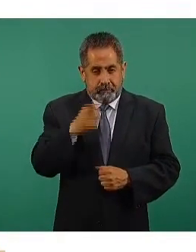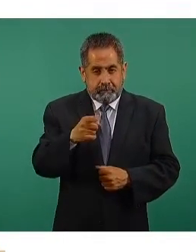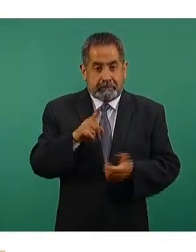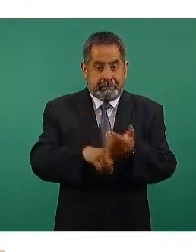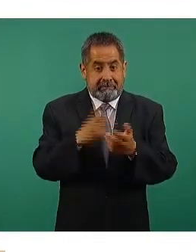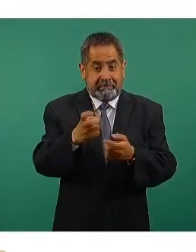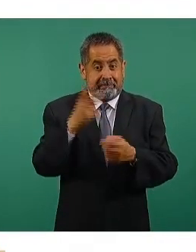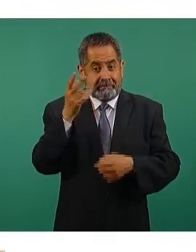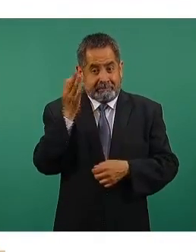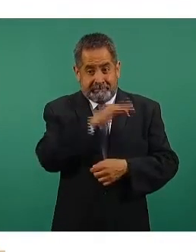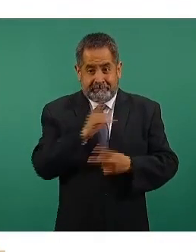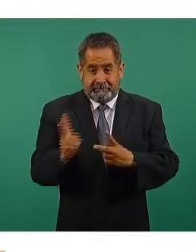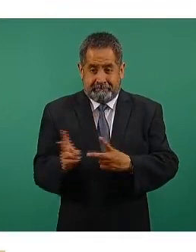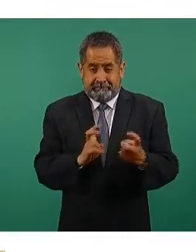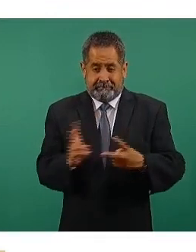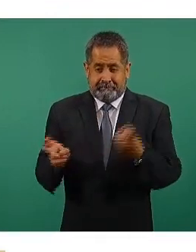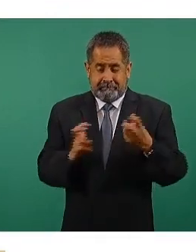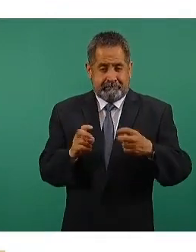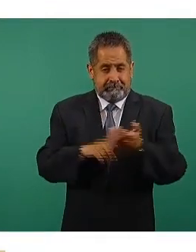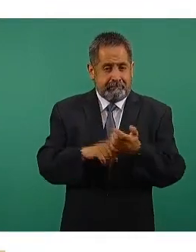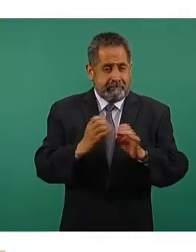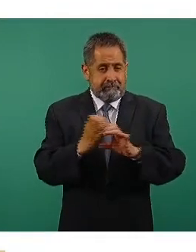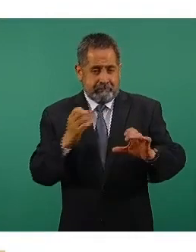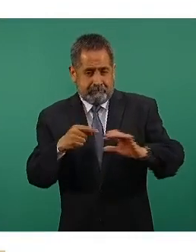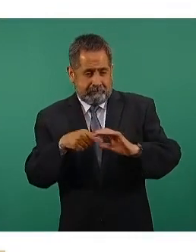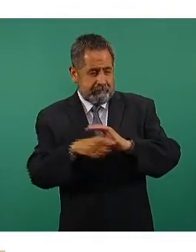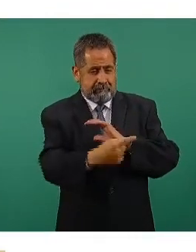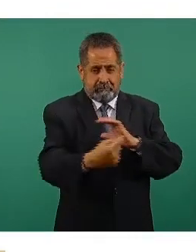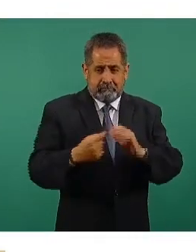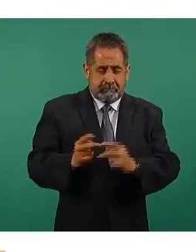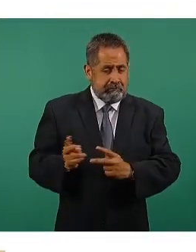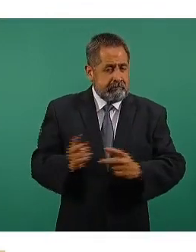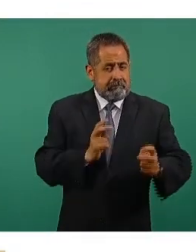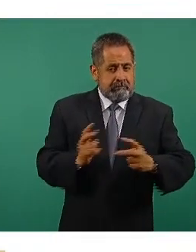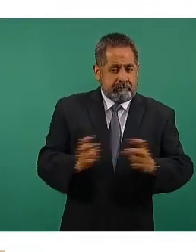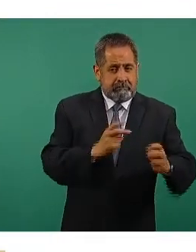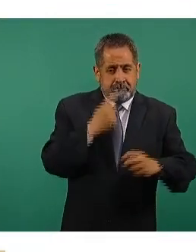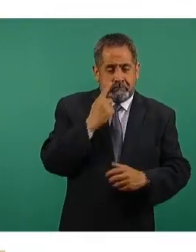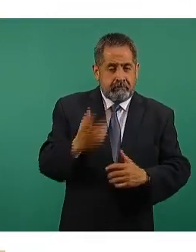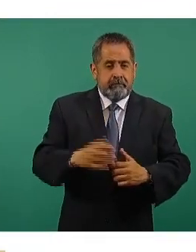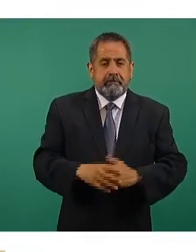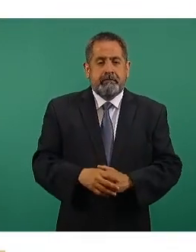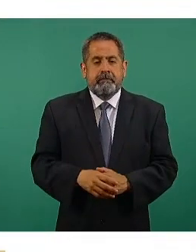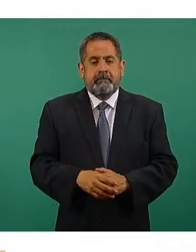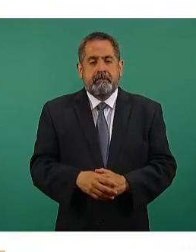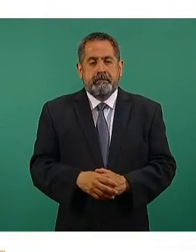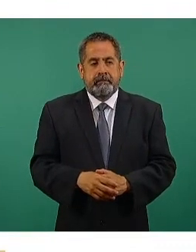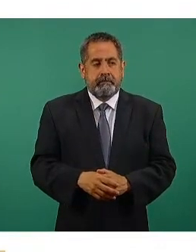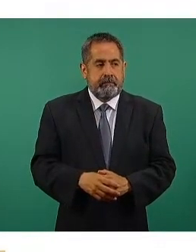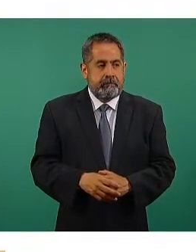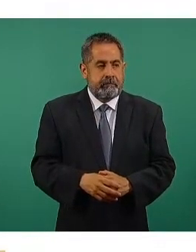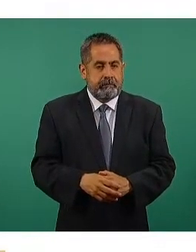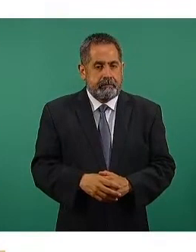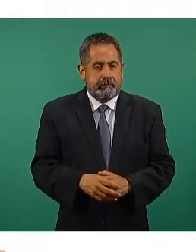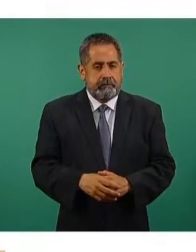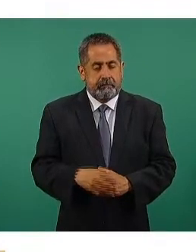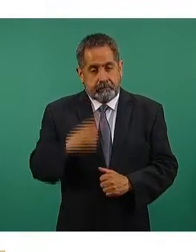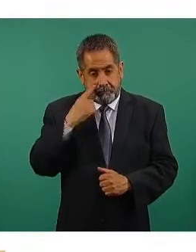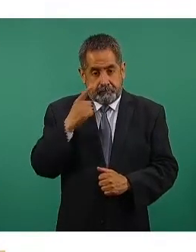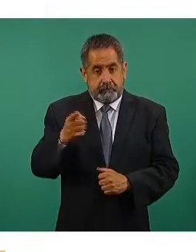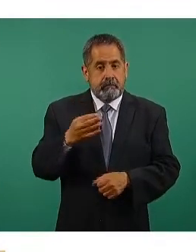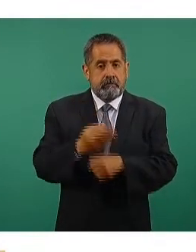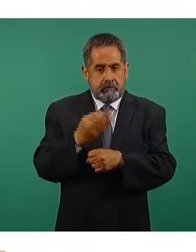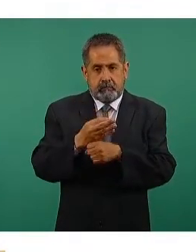clandestina ya ubicada. Tenemos una serie de mangueras ahí hacia el interior. La que sigue. La toma clandestina,